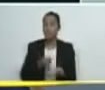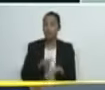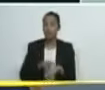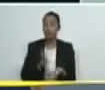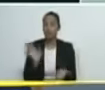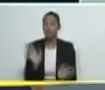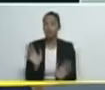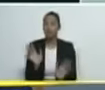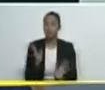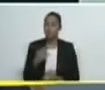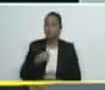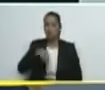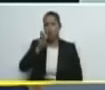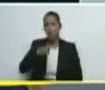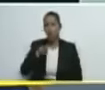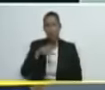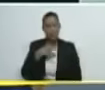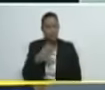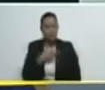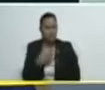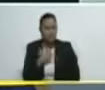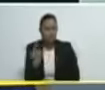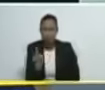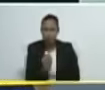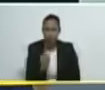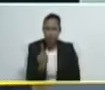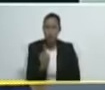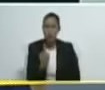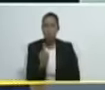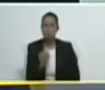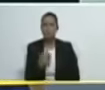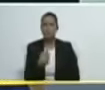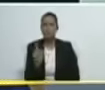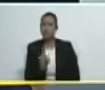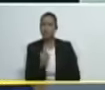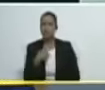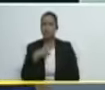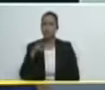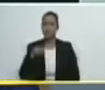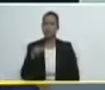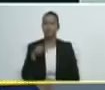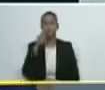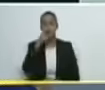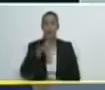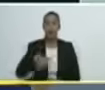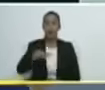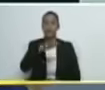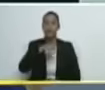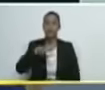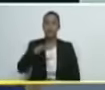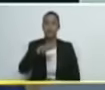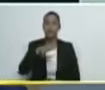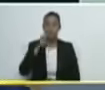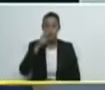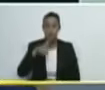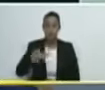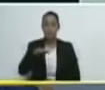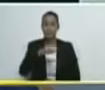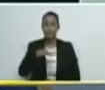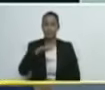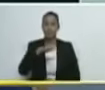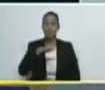nunca me he sentido solo en ninguna batalla. El pueblo de Bolívar y Chávez siempre